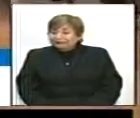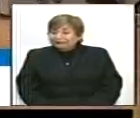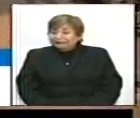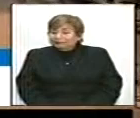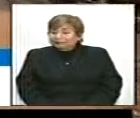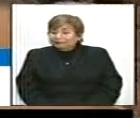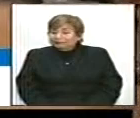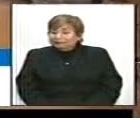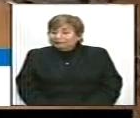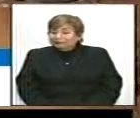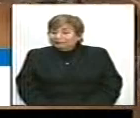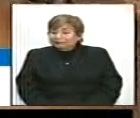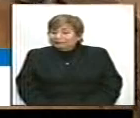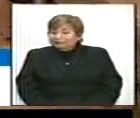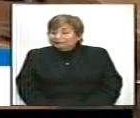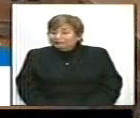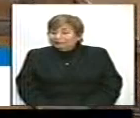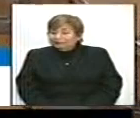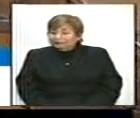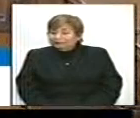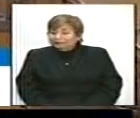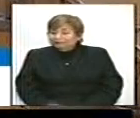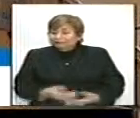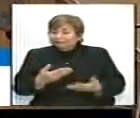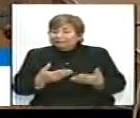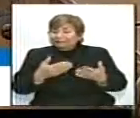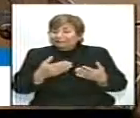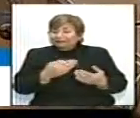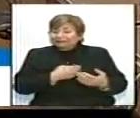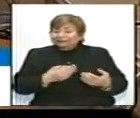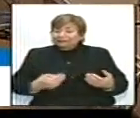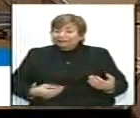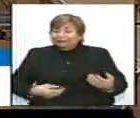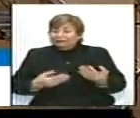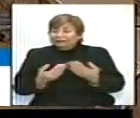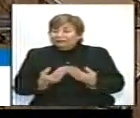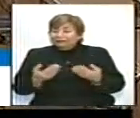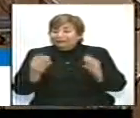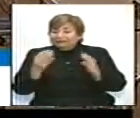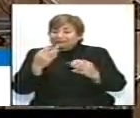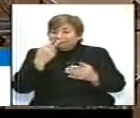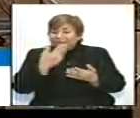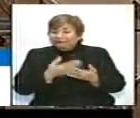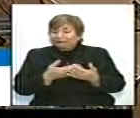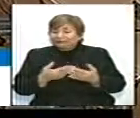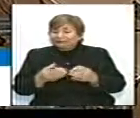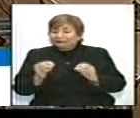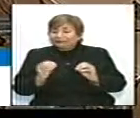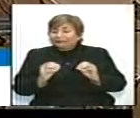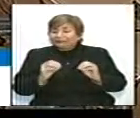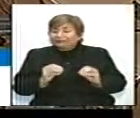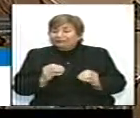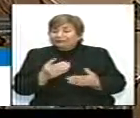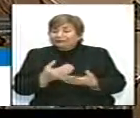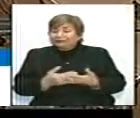dejarle a los directores funcionales del Ministerio de Educación para que nos pueda exponer también el doctor